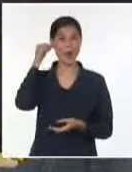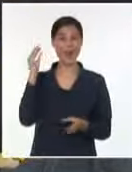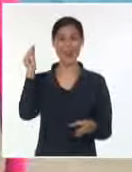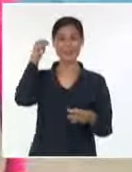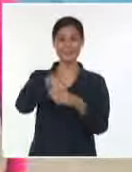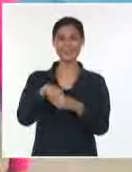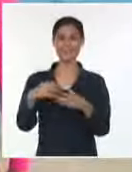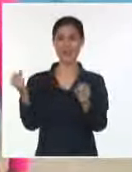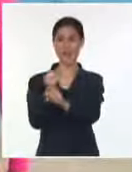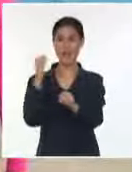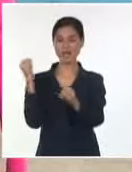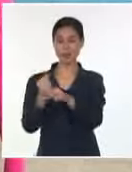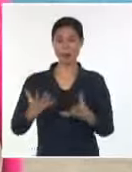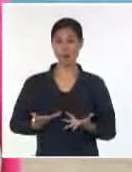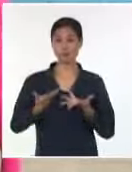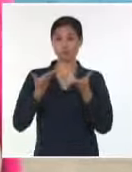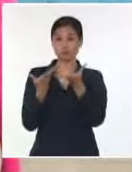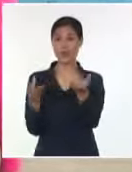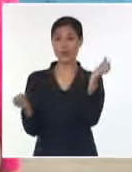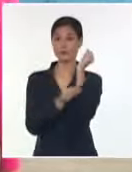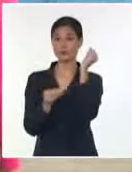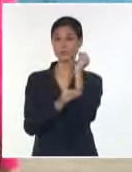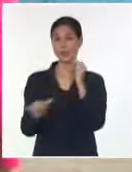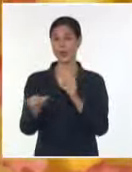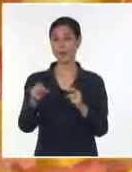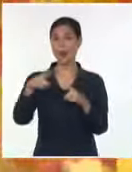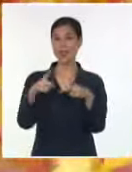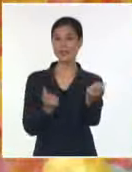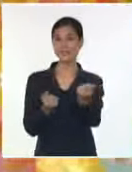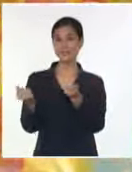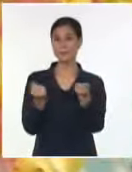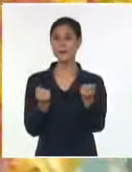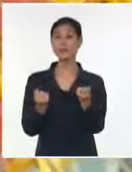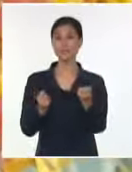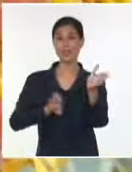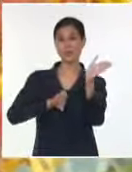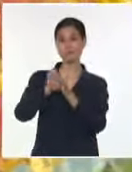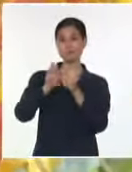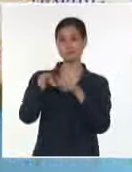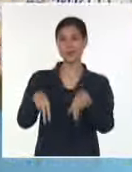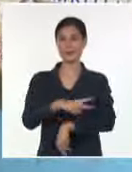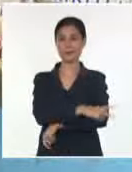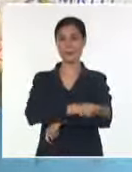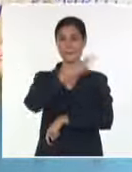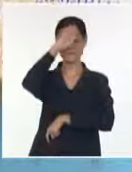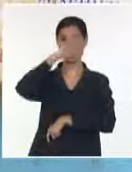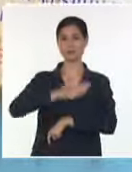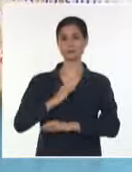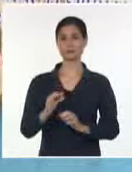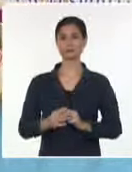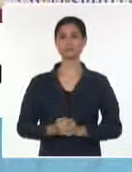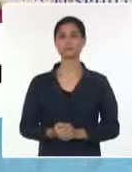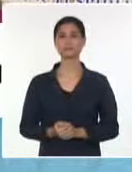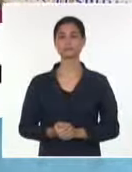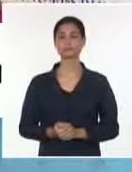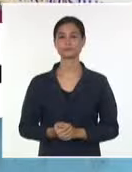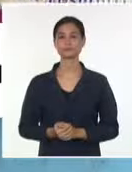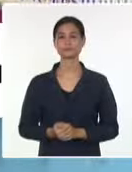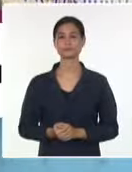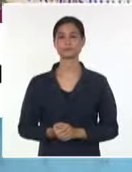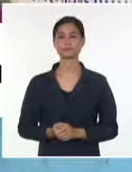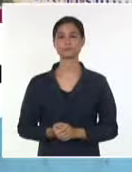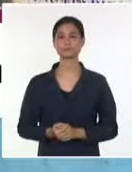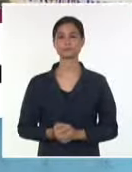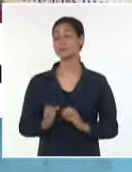evidenció las potencialidades de los transportistas en función del desarrollo del país. Es una magnífica oportunidad,